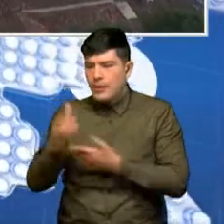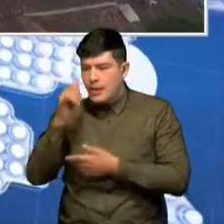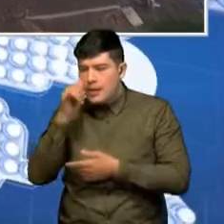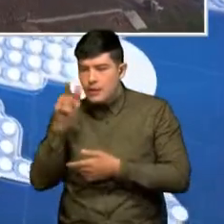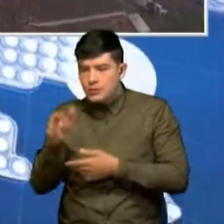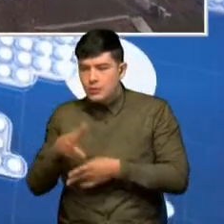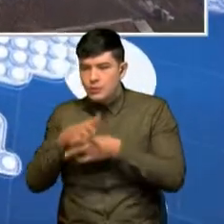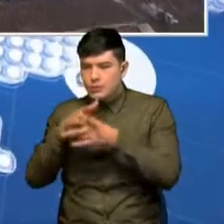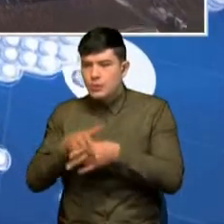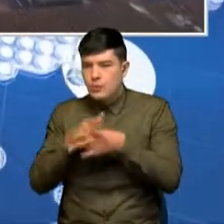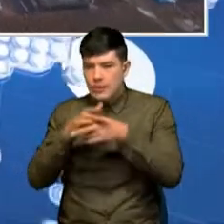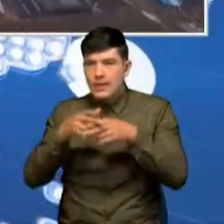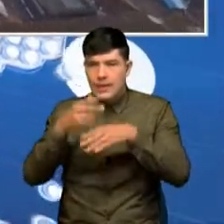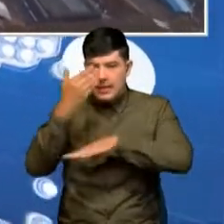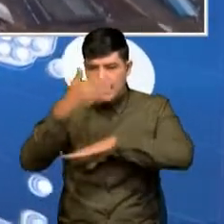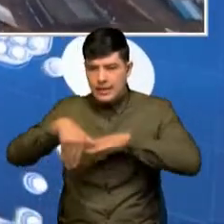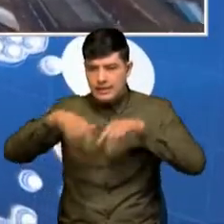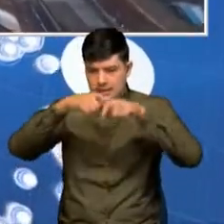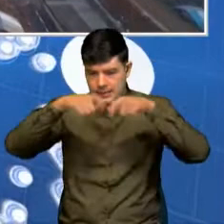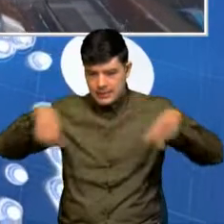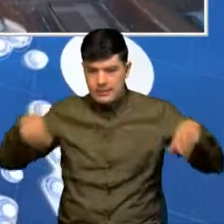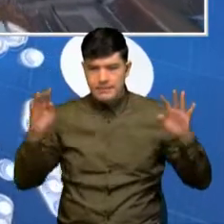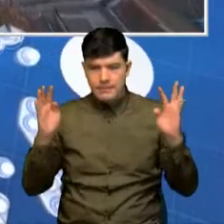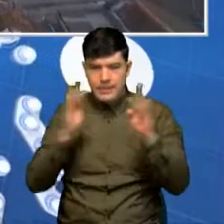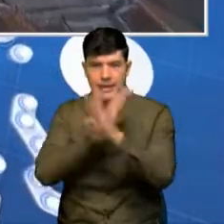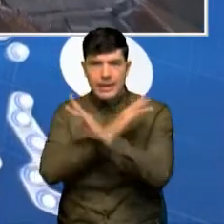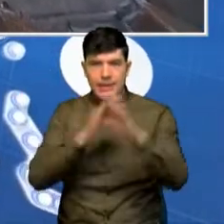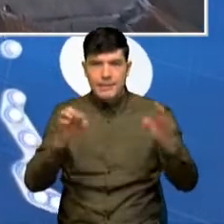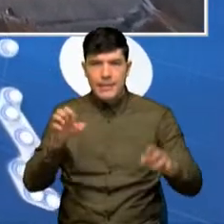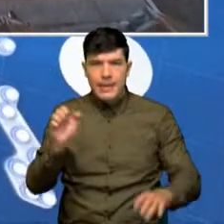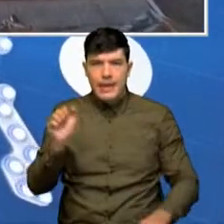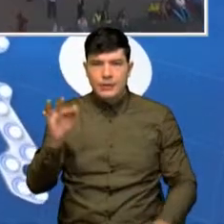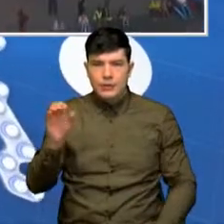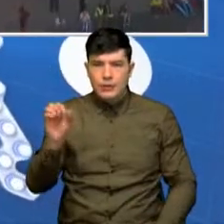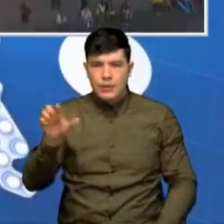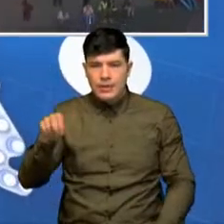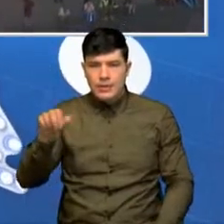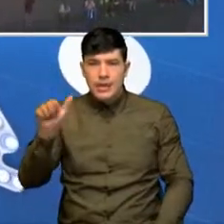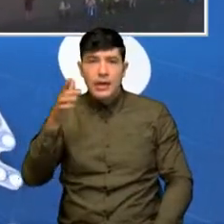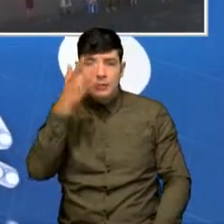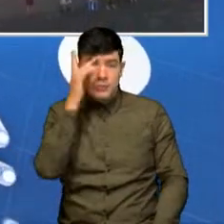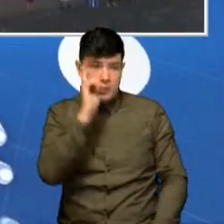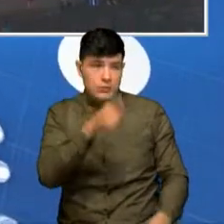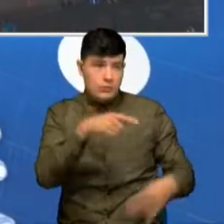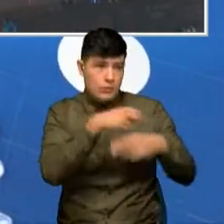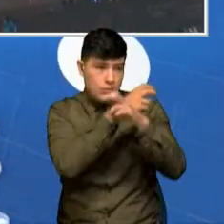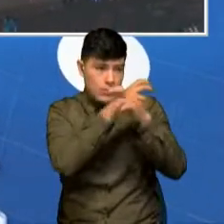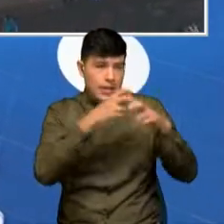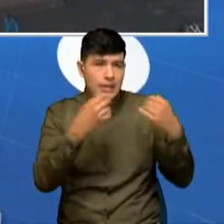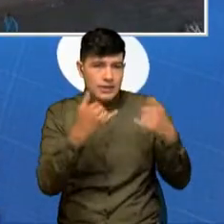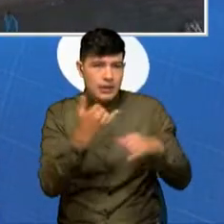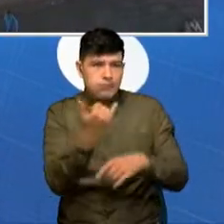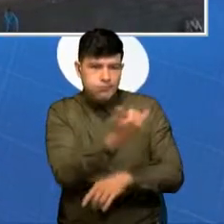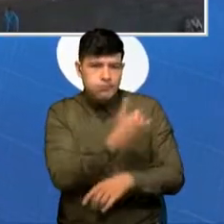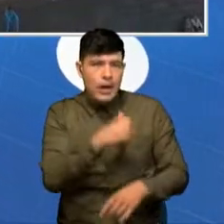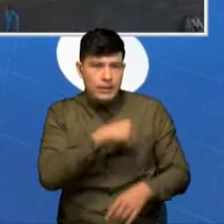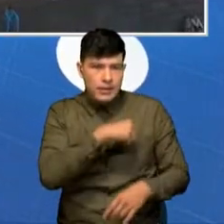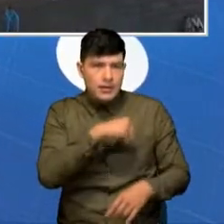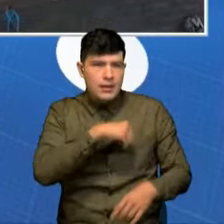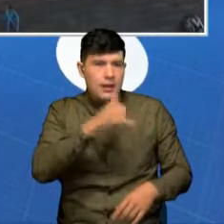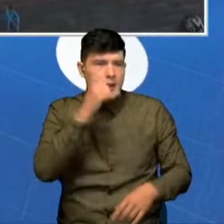las peatonales. Esa es la parte de seguridad que estamos trabajando en el barrio, porque el parque temático cuenta ya en la parte